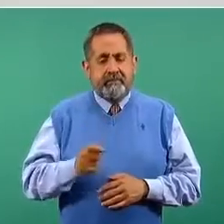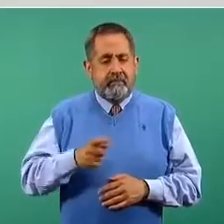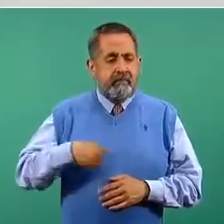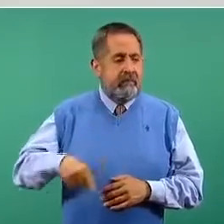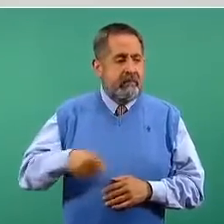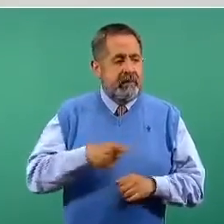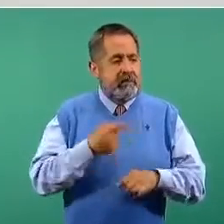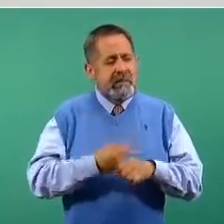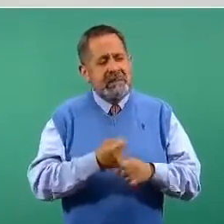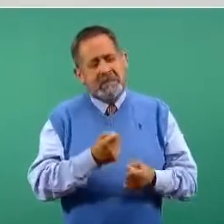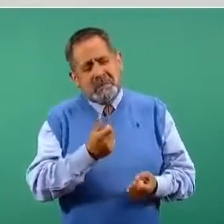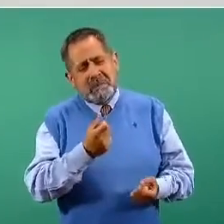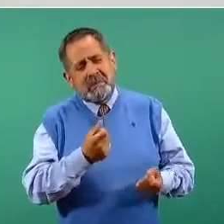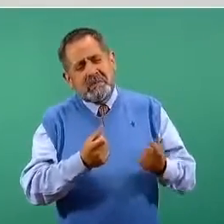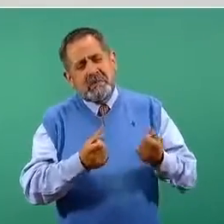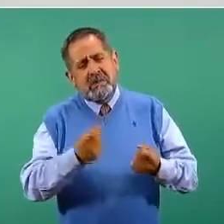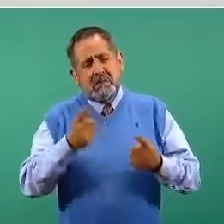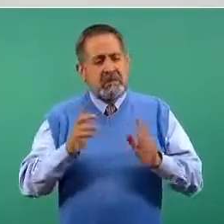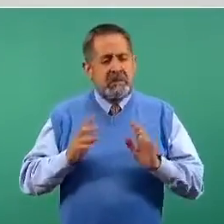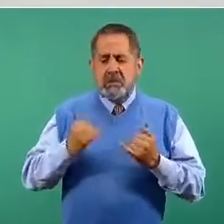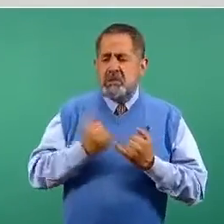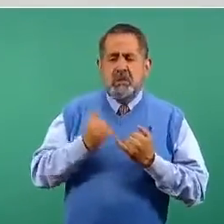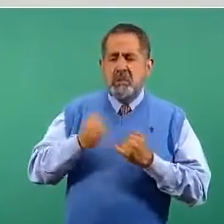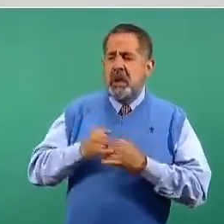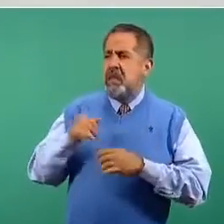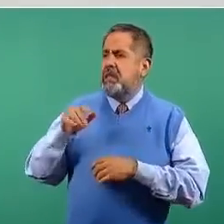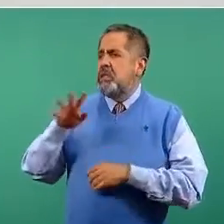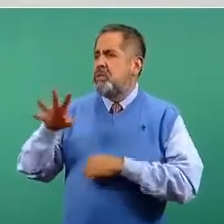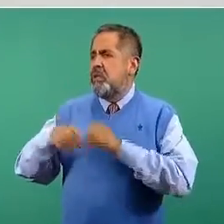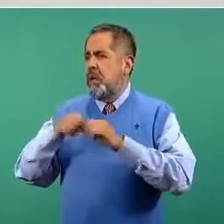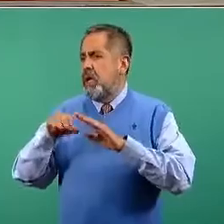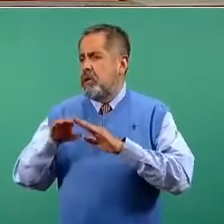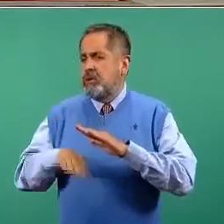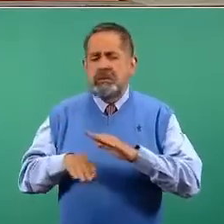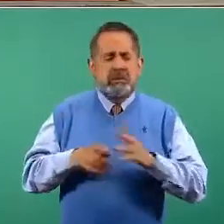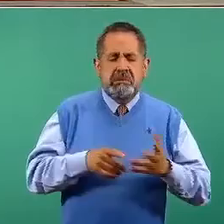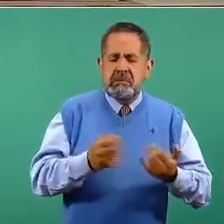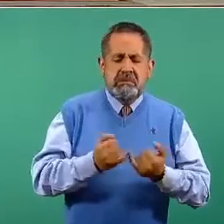menor afectación en relación a los grupos de 19 años hacia arriba.